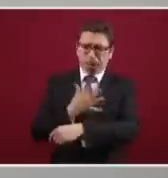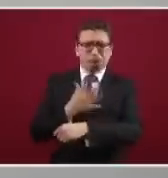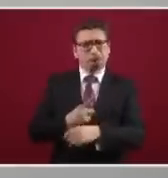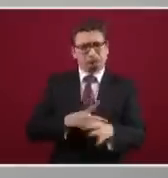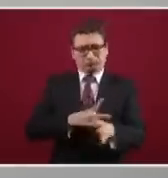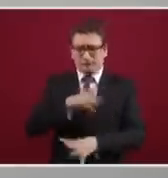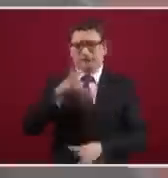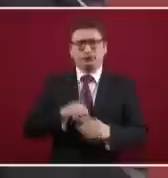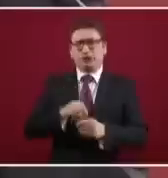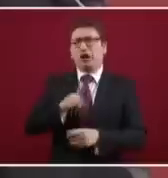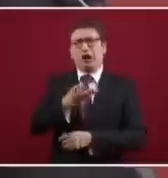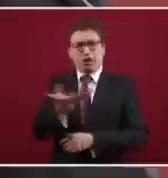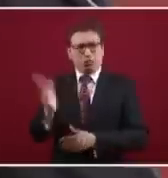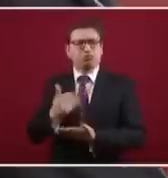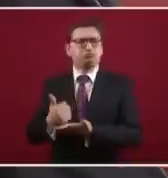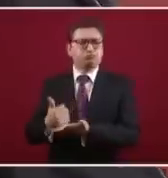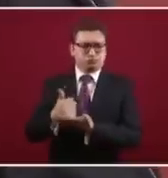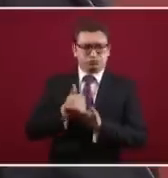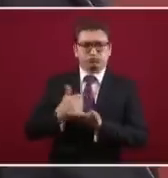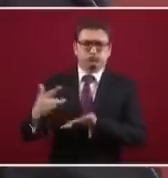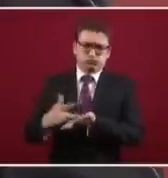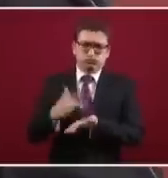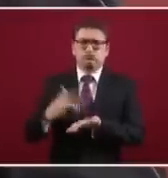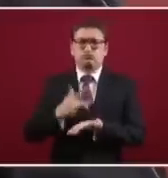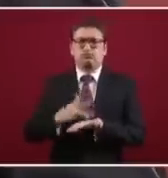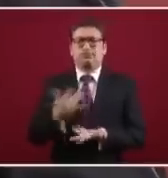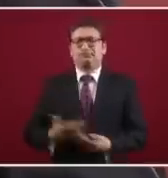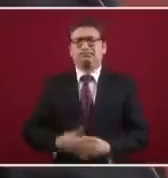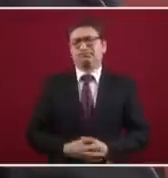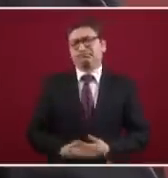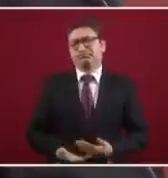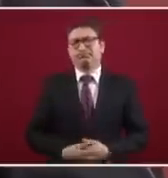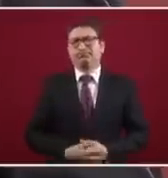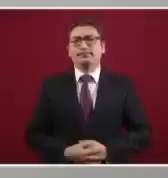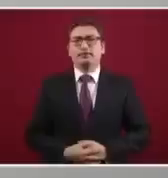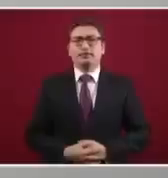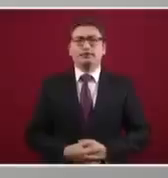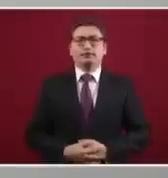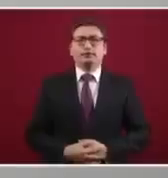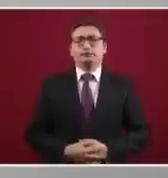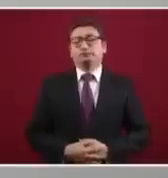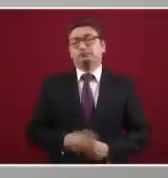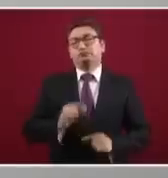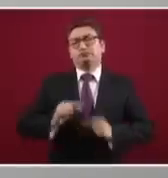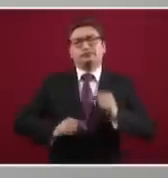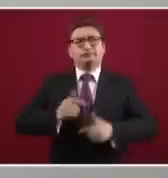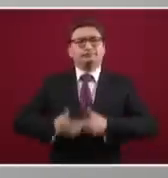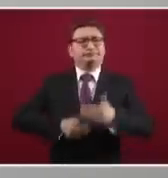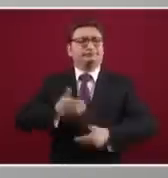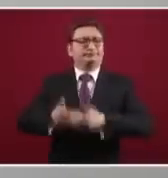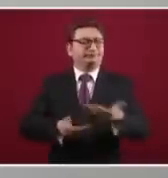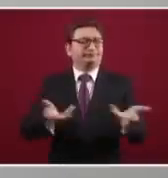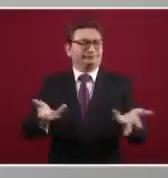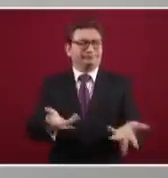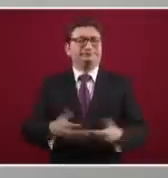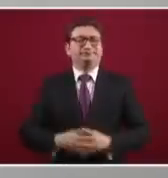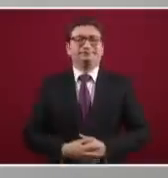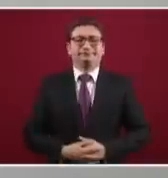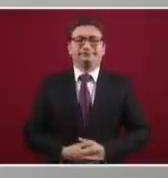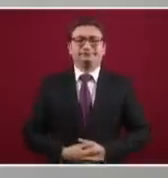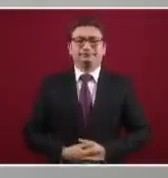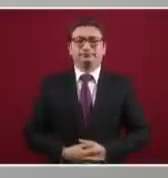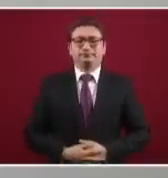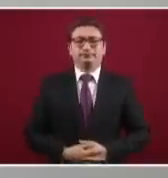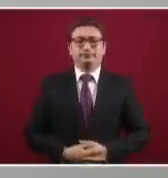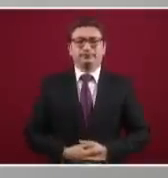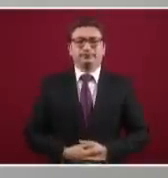que nos están ayudando. Entonces, ahí vamos avanzando.